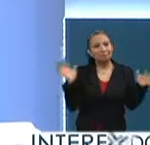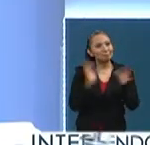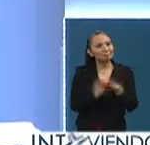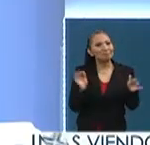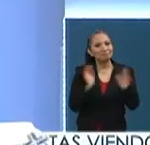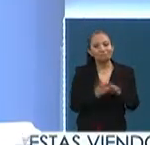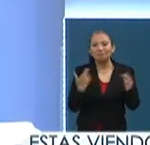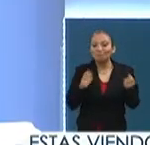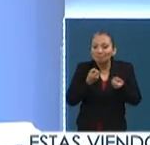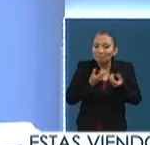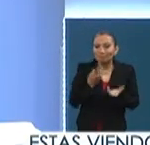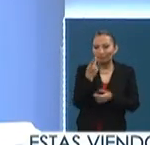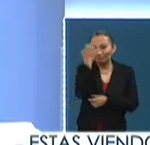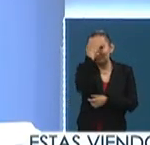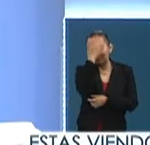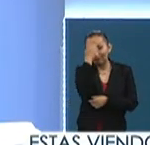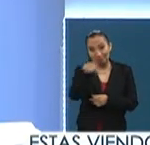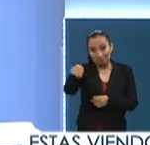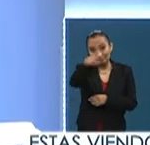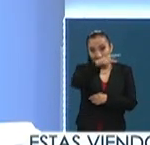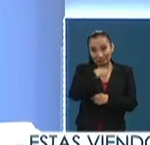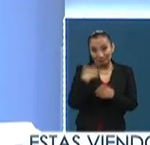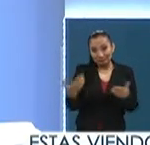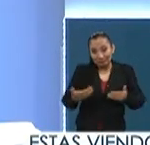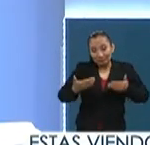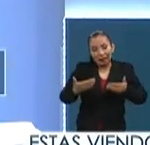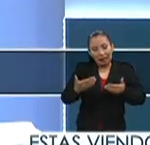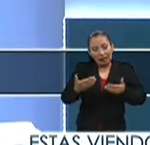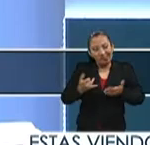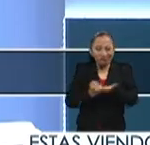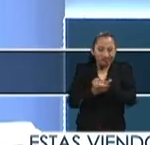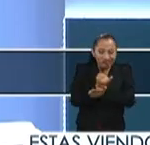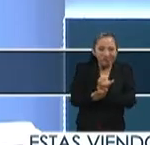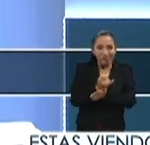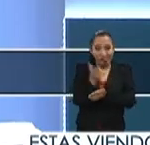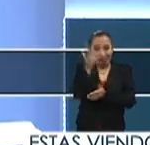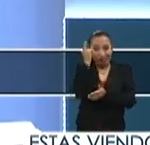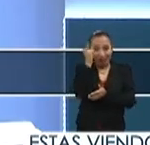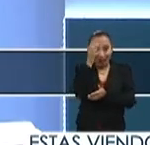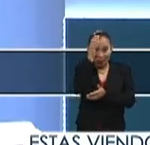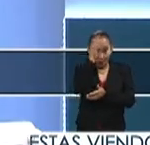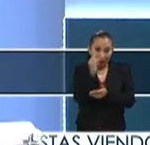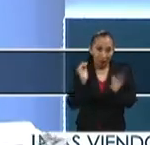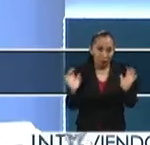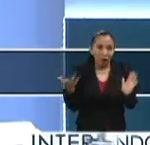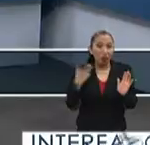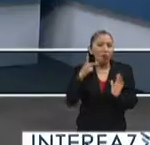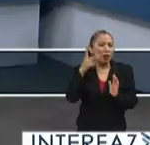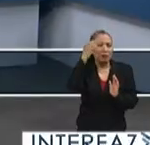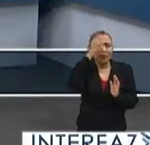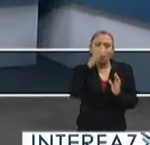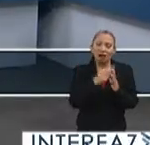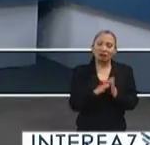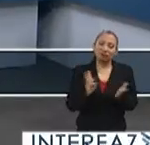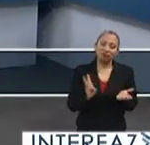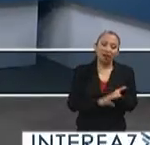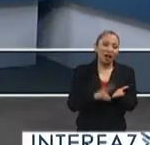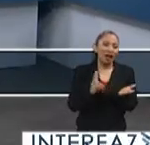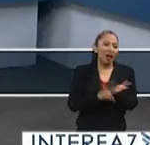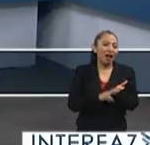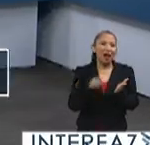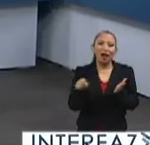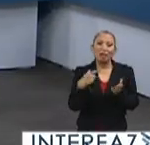explicación, habernos compartido tu experiencia, muchos los vas a motivar y creo que estoy de acuerdo contigo, es una de las experiencias más ricas que te